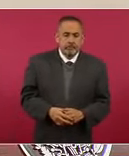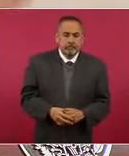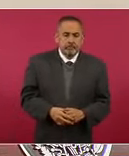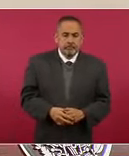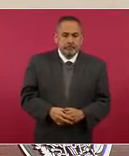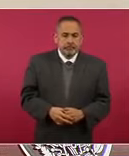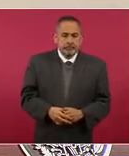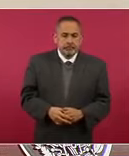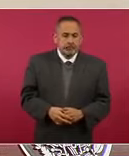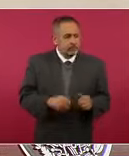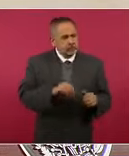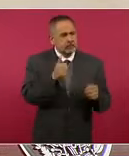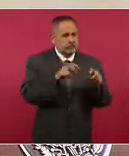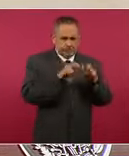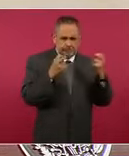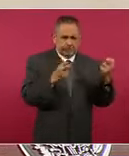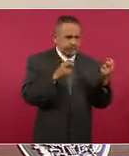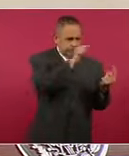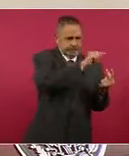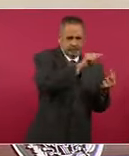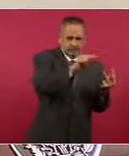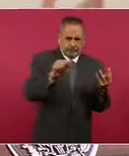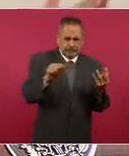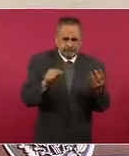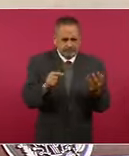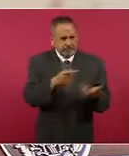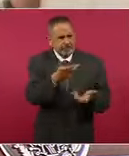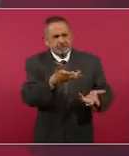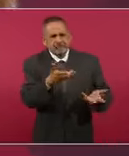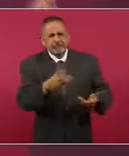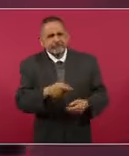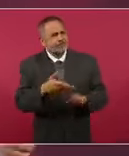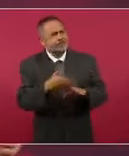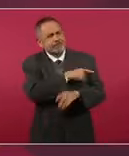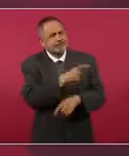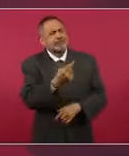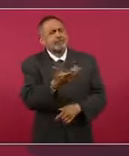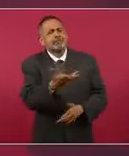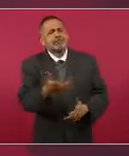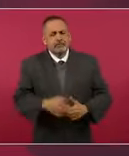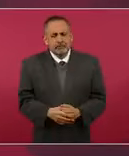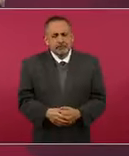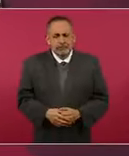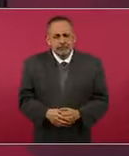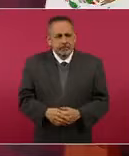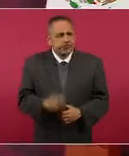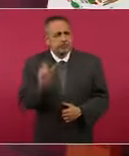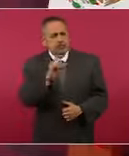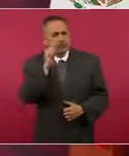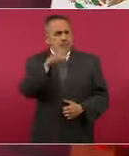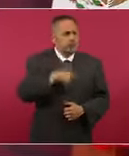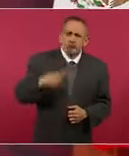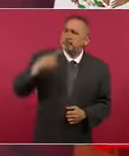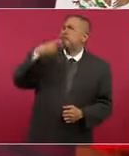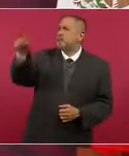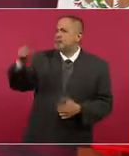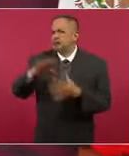¿Y todos los demás? ¿Qué han hecho? ¿Qué hicieron? ¿Cuándo han hecho una denuncia?